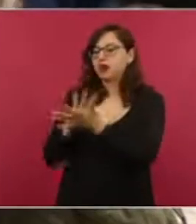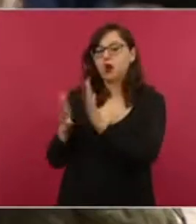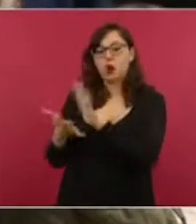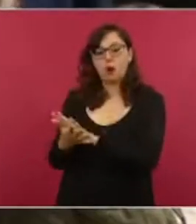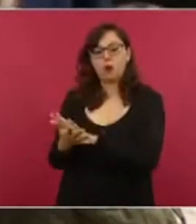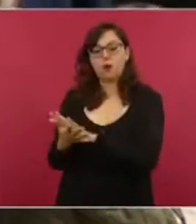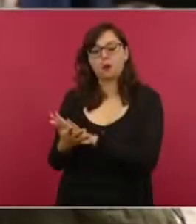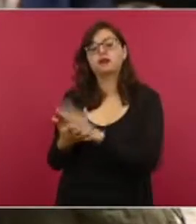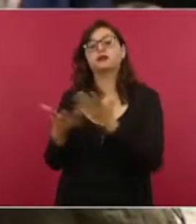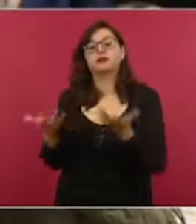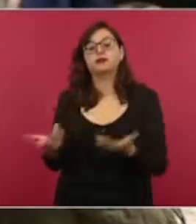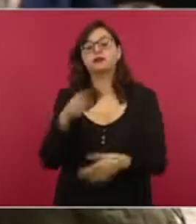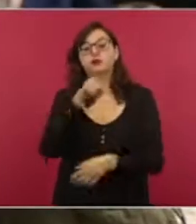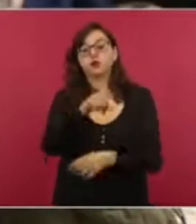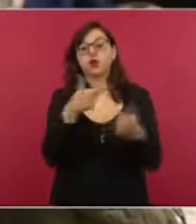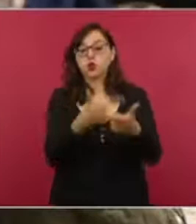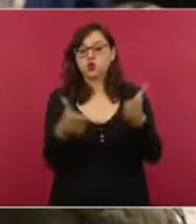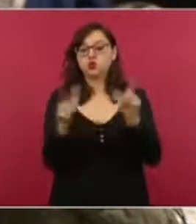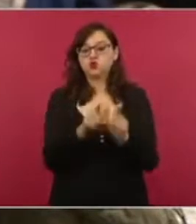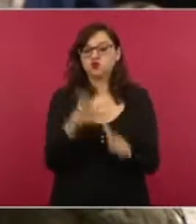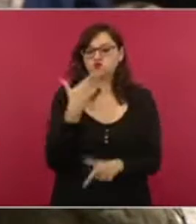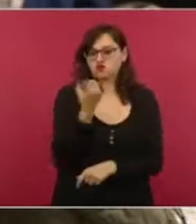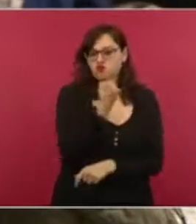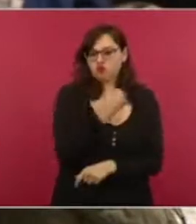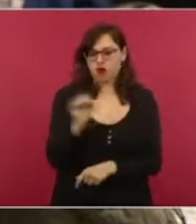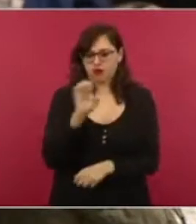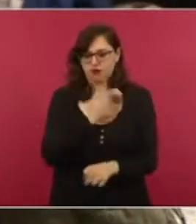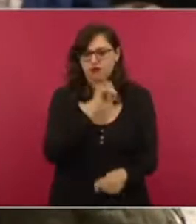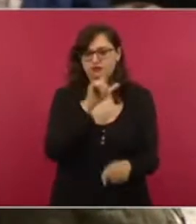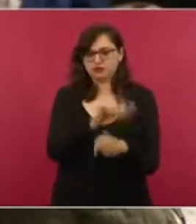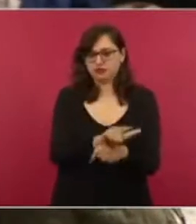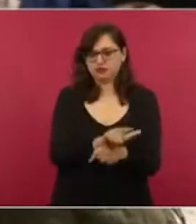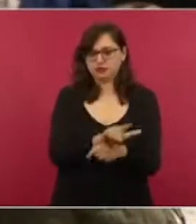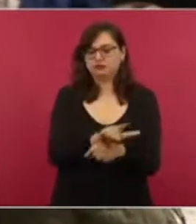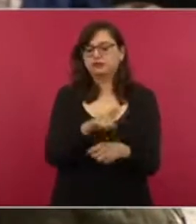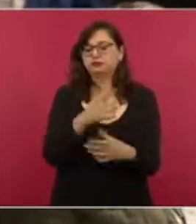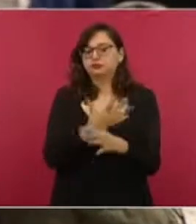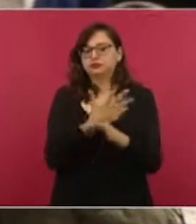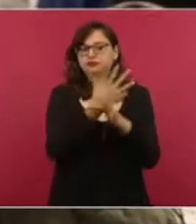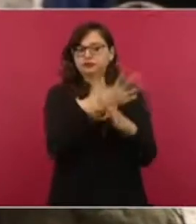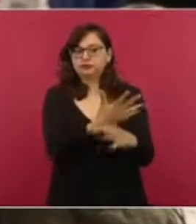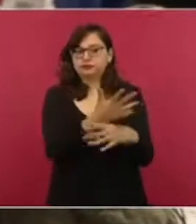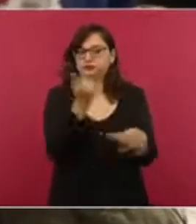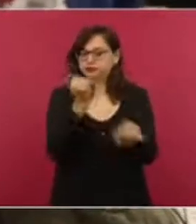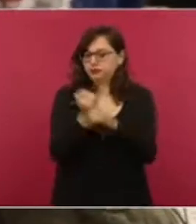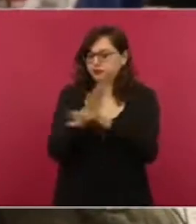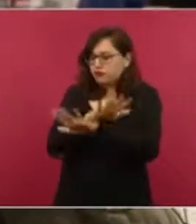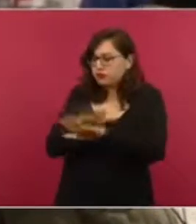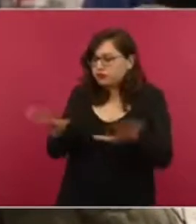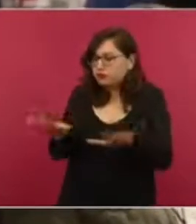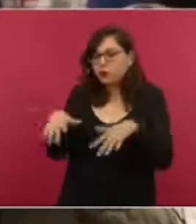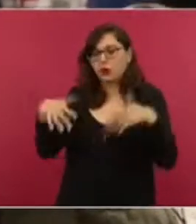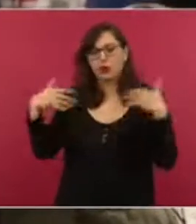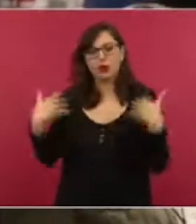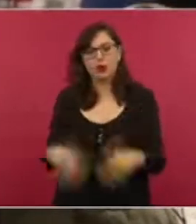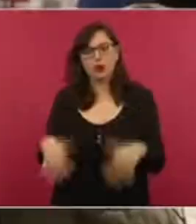Ellos indican en este informe que se trata de un gran operativo, así lo califican como